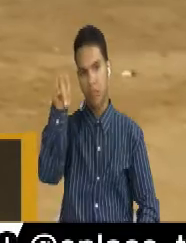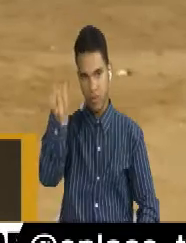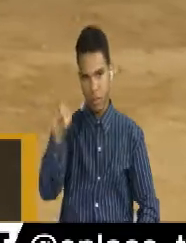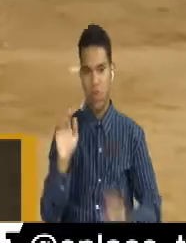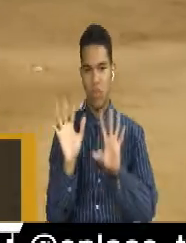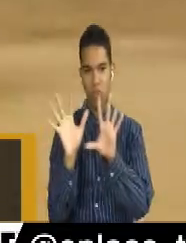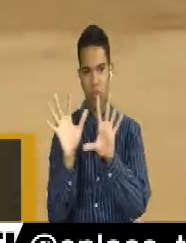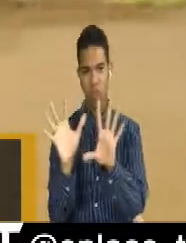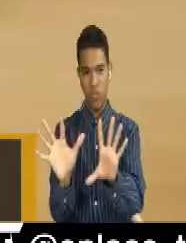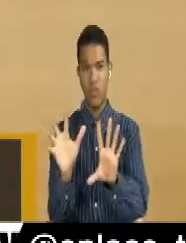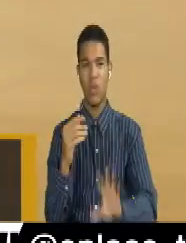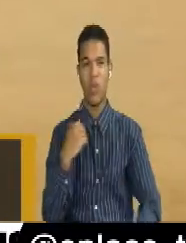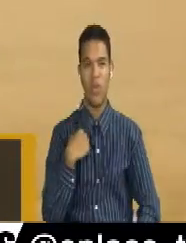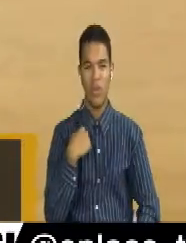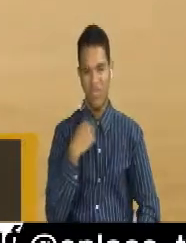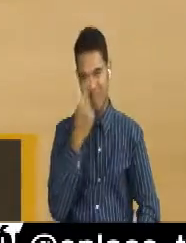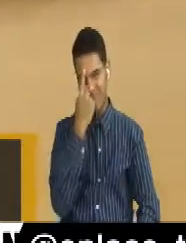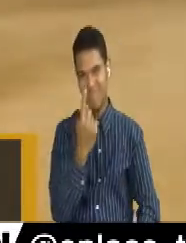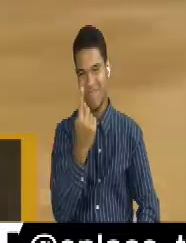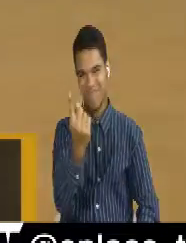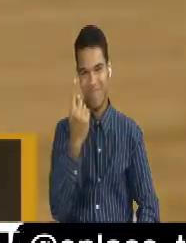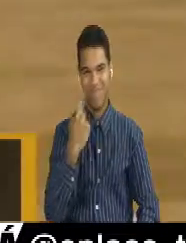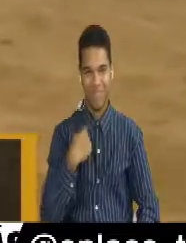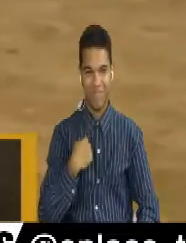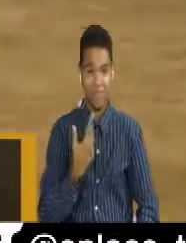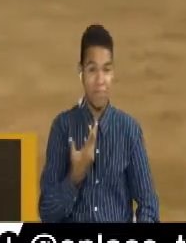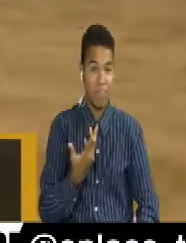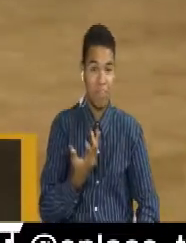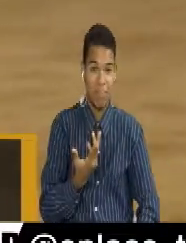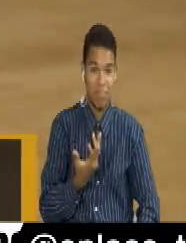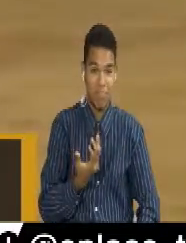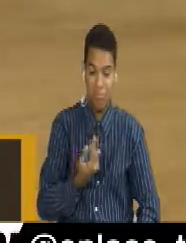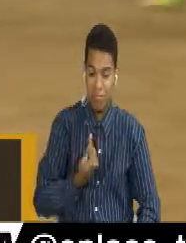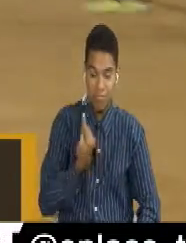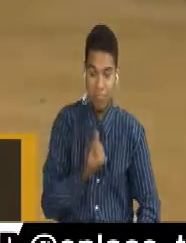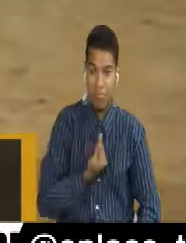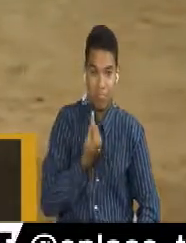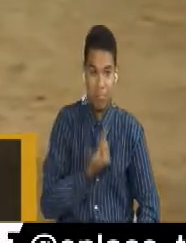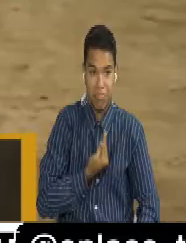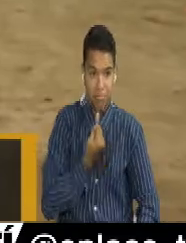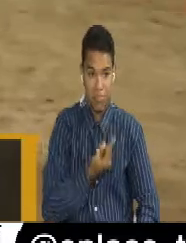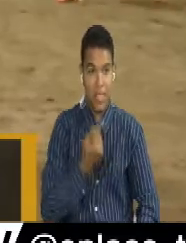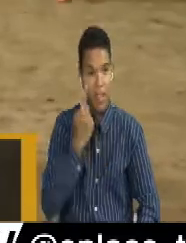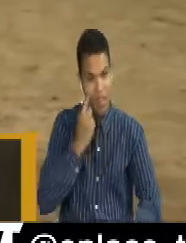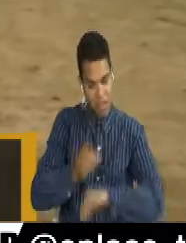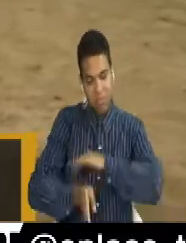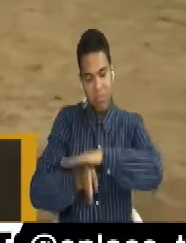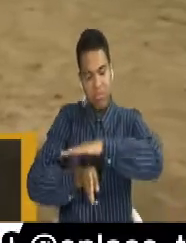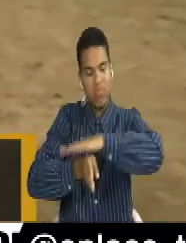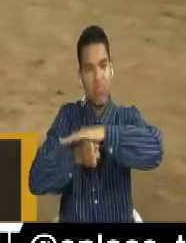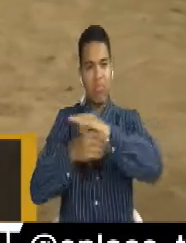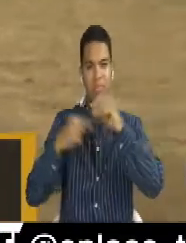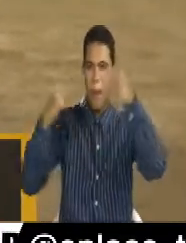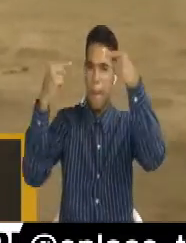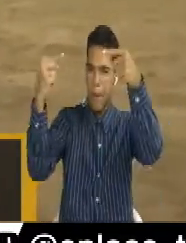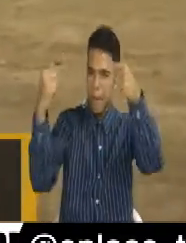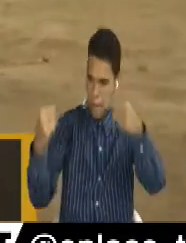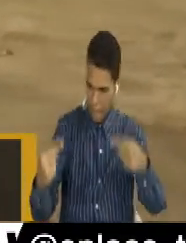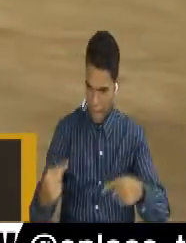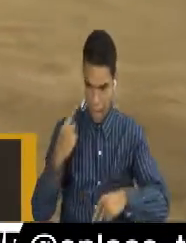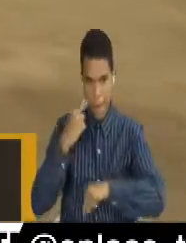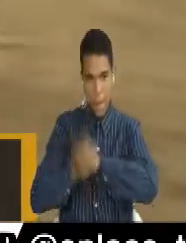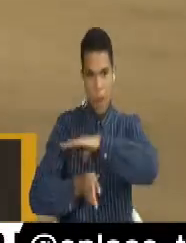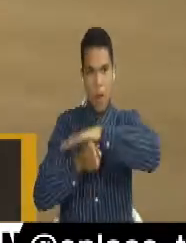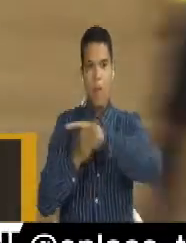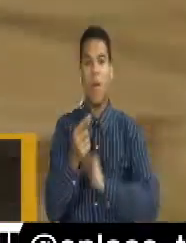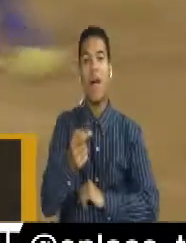pues, por ese motivo nos dejó solo. Igual, ese campeonato que se estuvo jugando y él lo dejó casi en